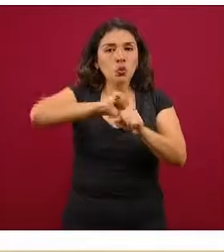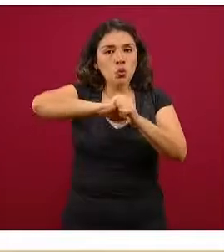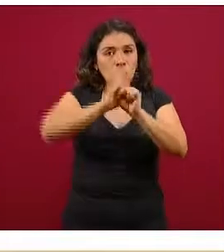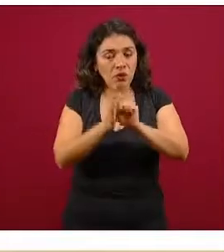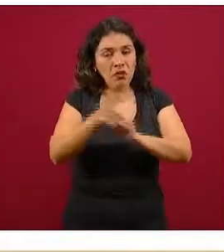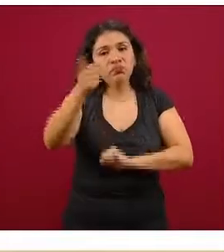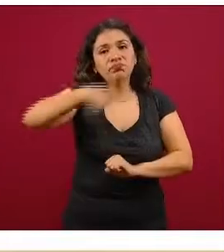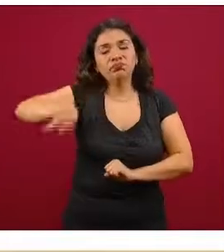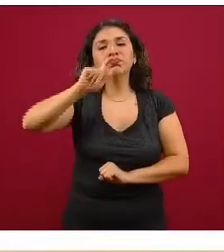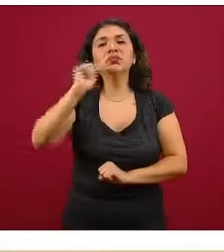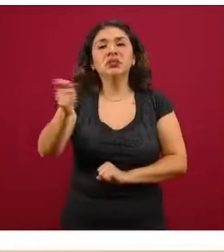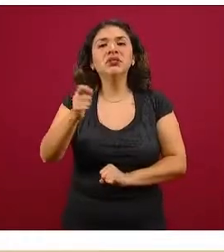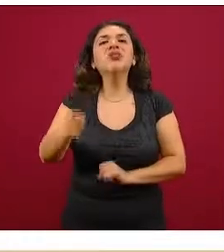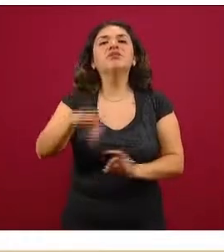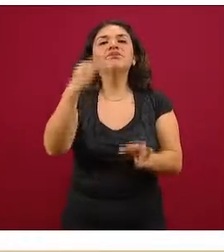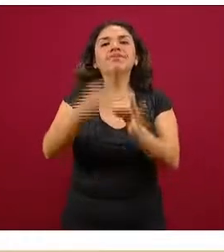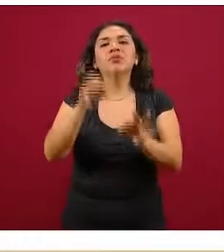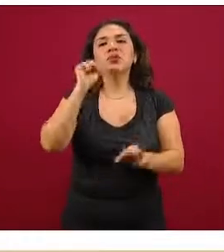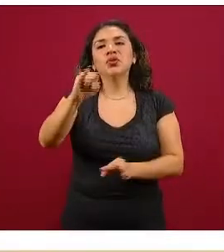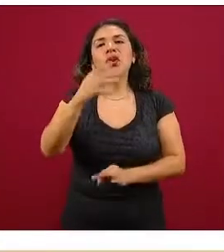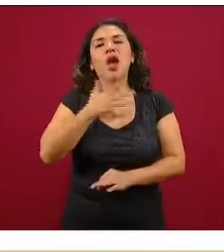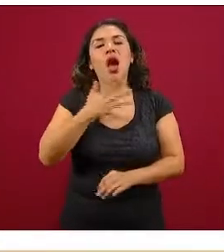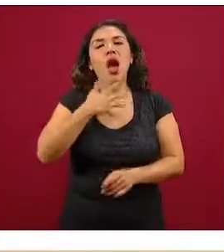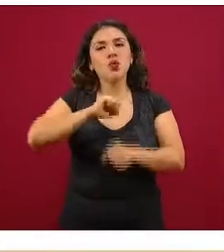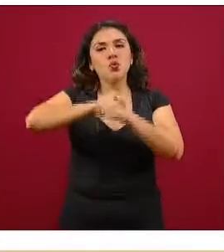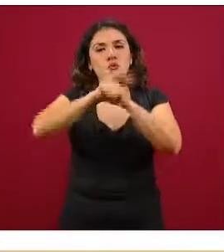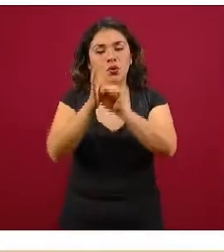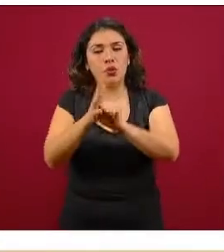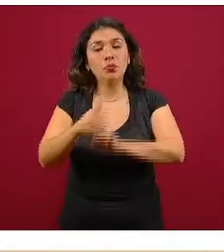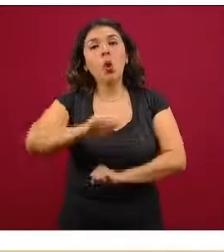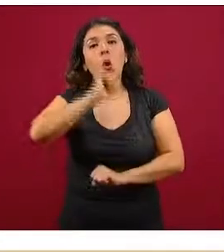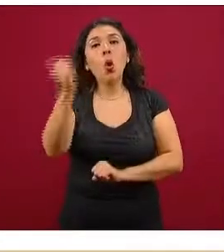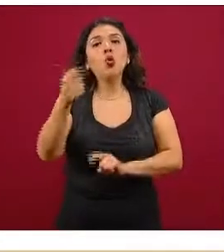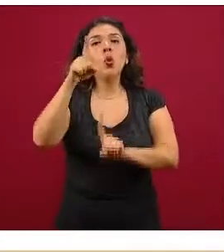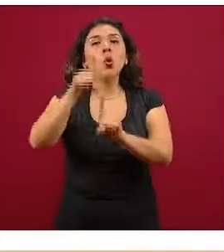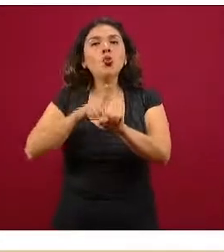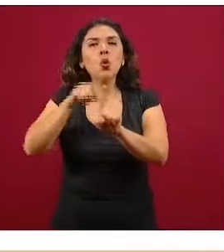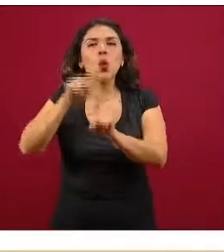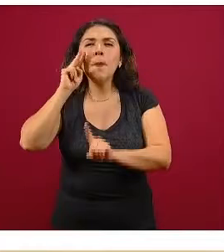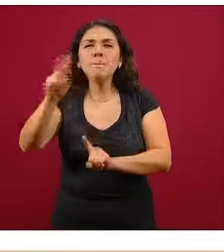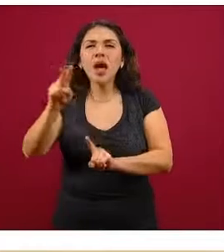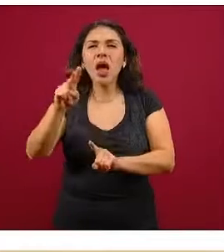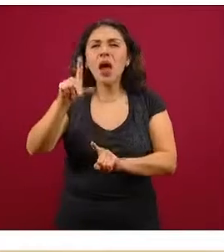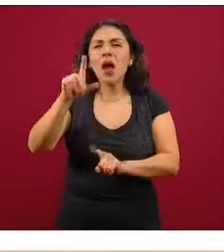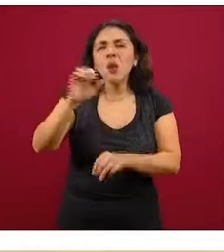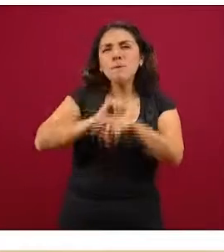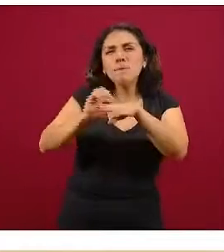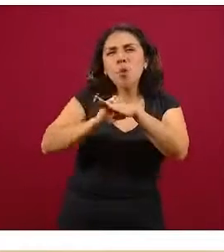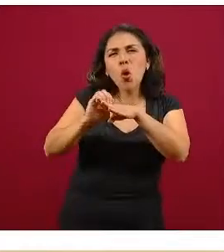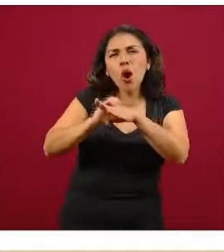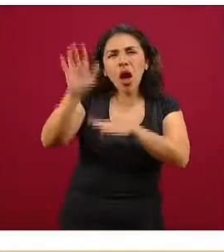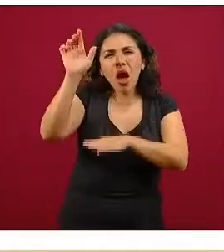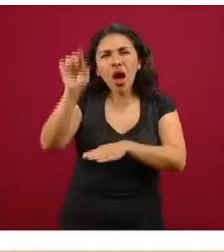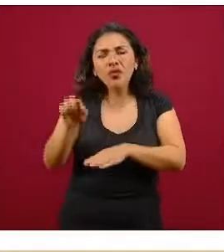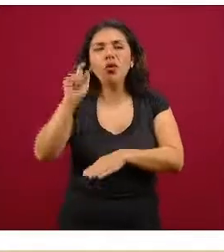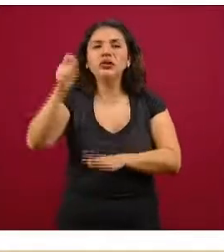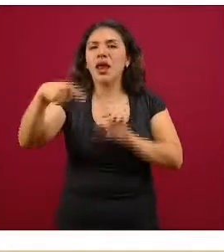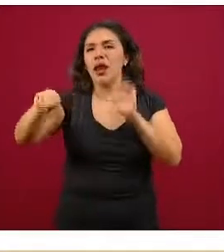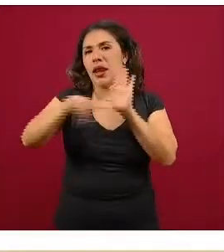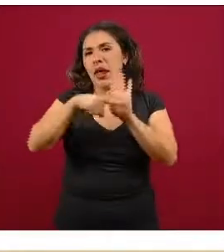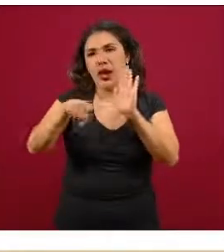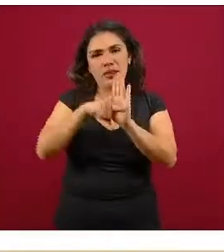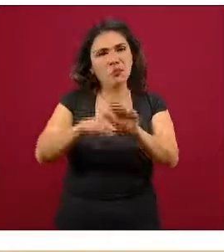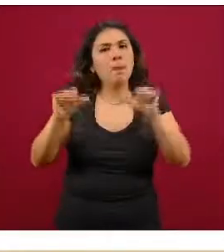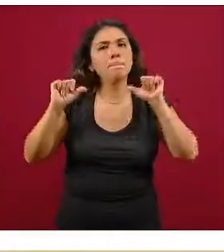casos confirmados. Las que se encuentran distribuidas en las barras de color lila son las que dieron negativo, por lo tanto